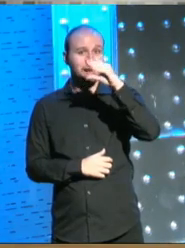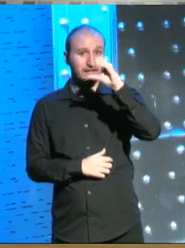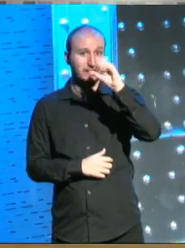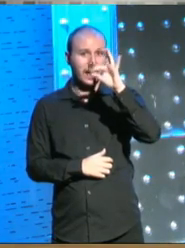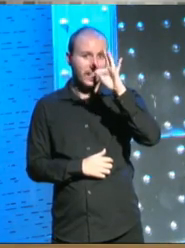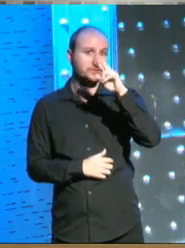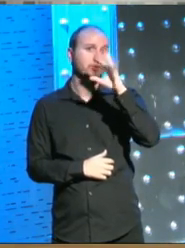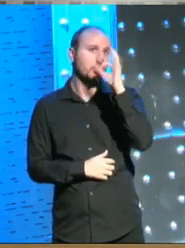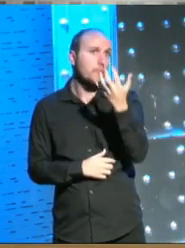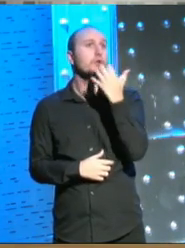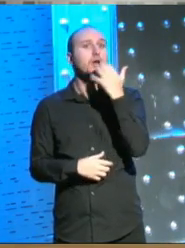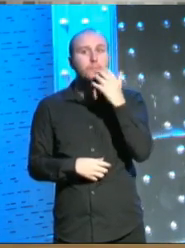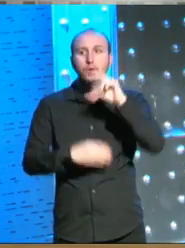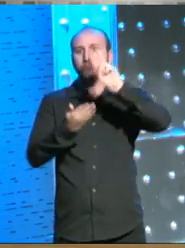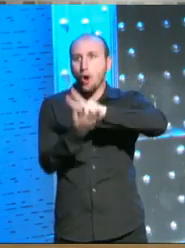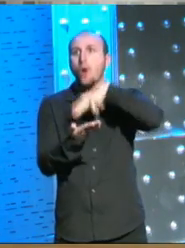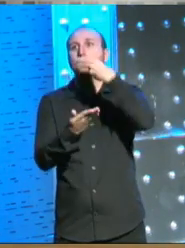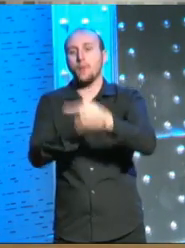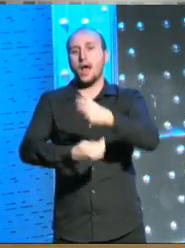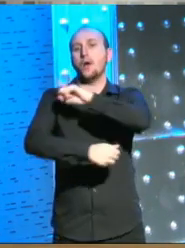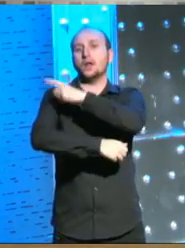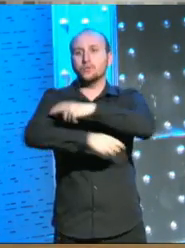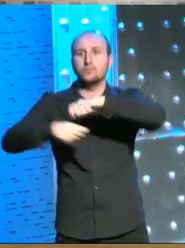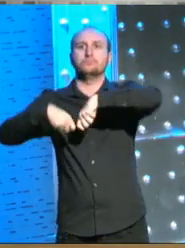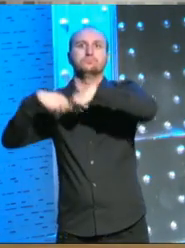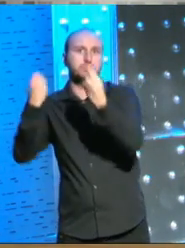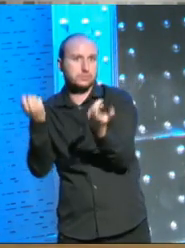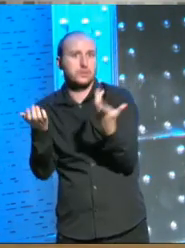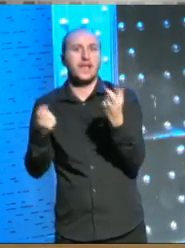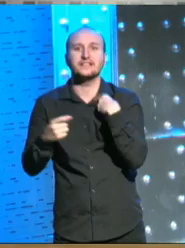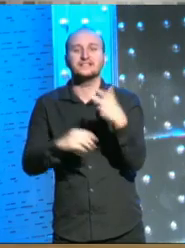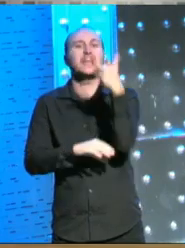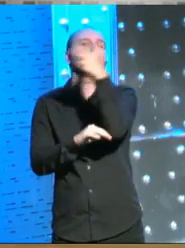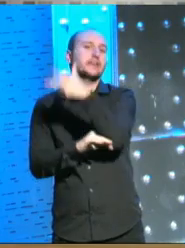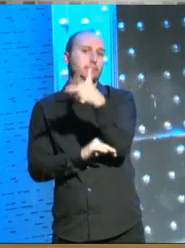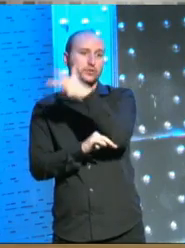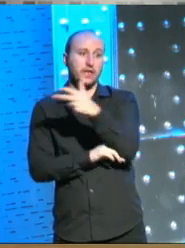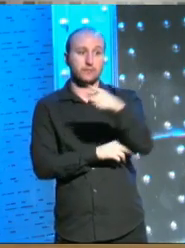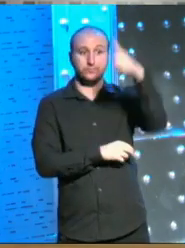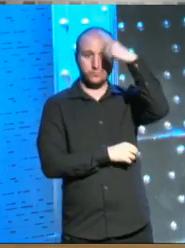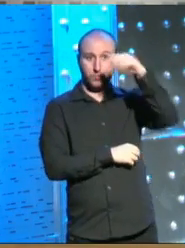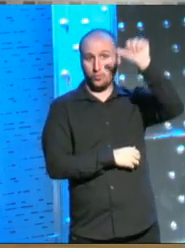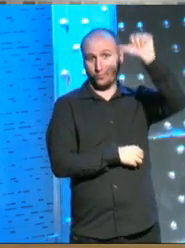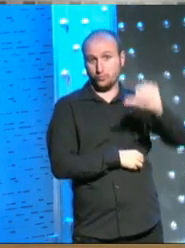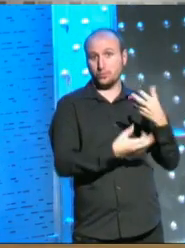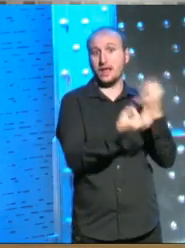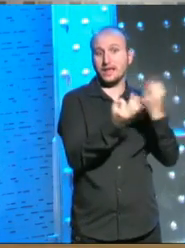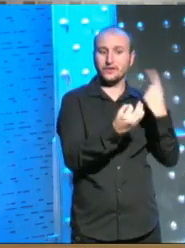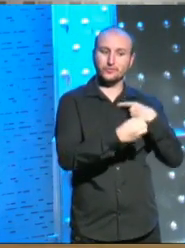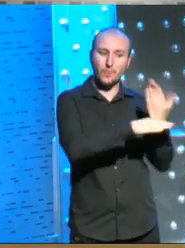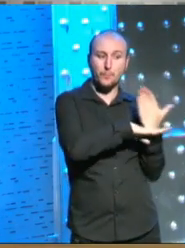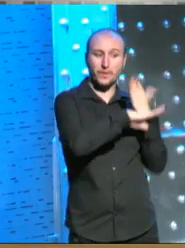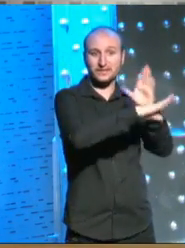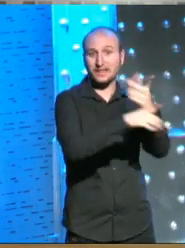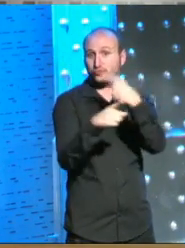cae y se rompe un brazo, una pierna, no me acuerdo. Ese reportaje. Documental es cuando yo pongo en escena algo que ha